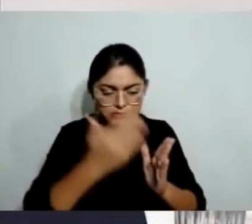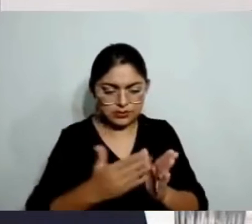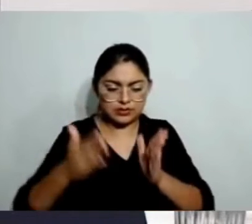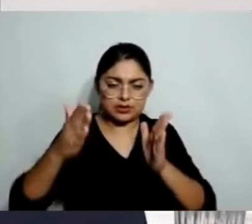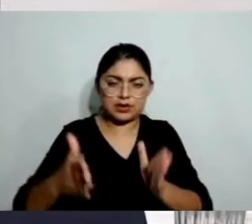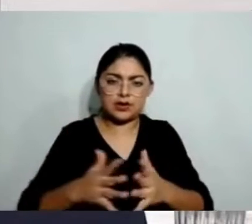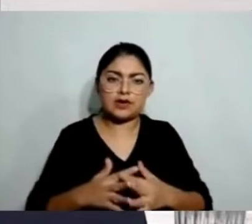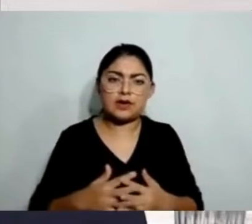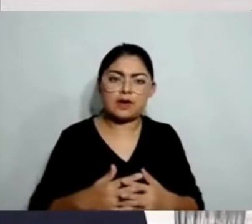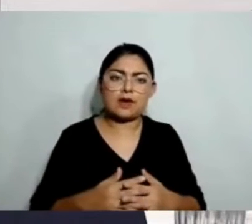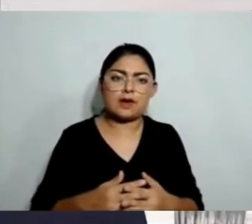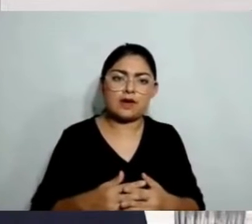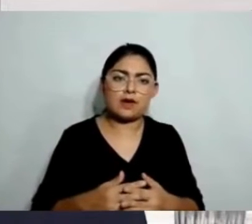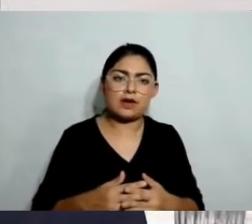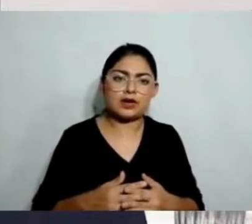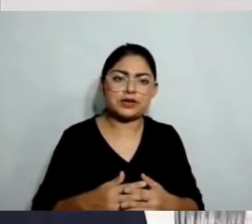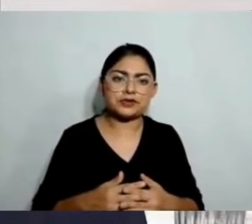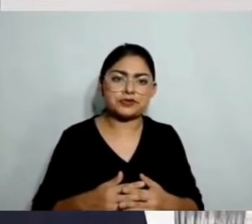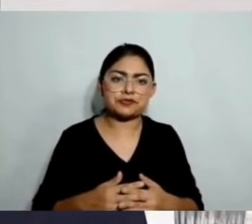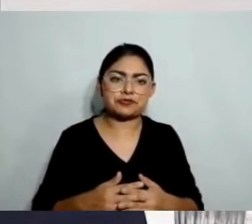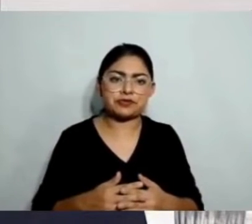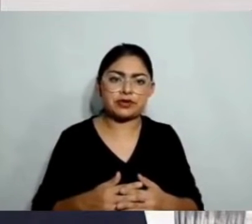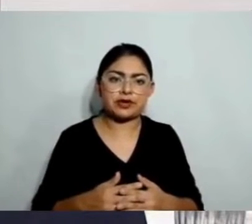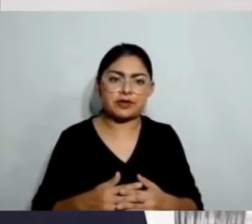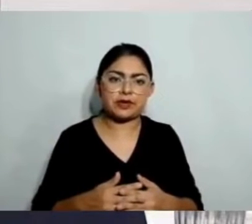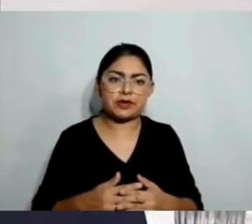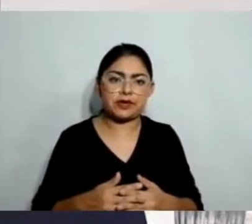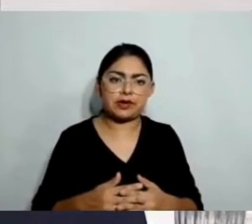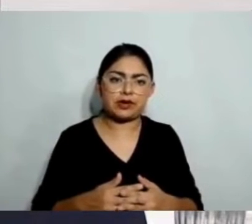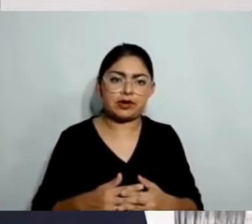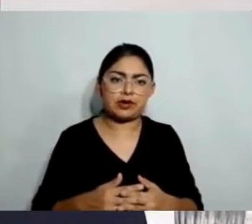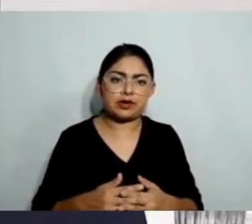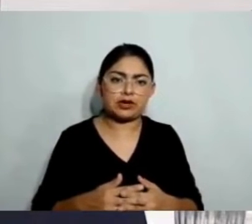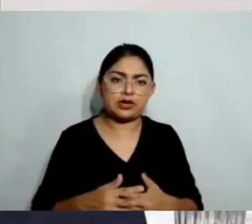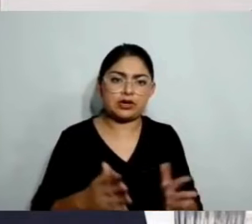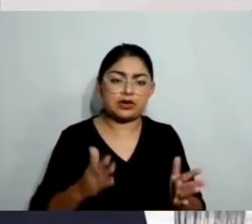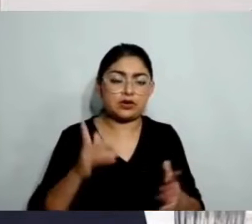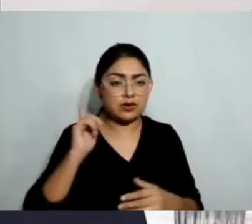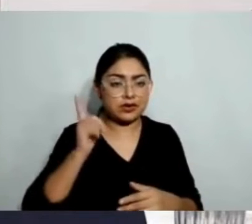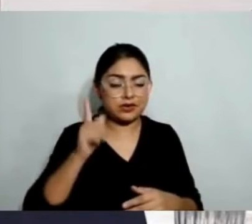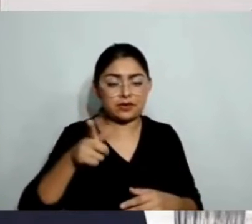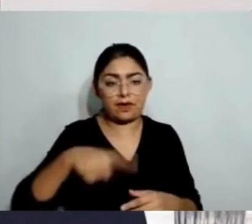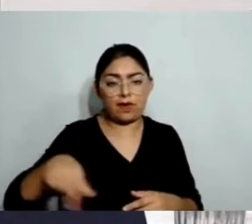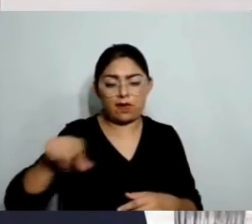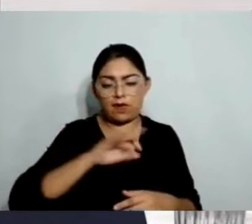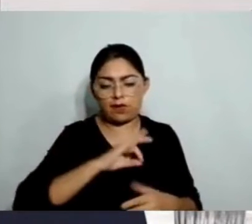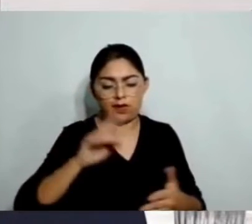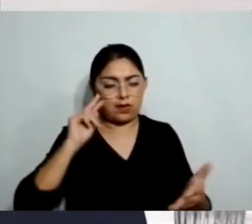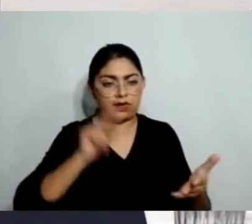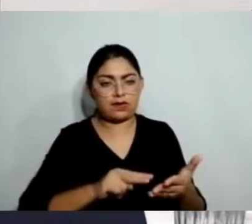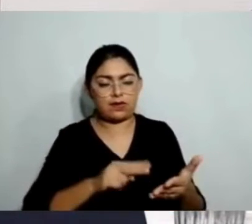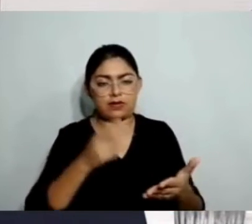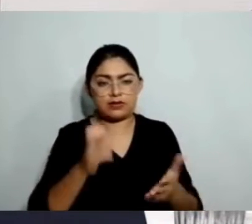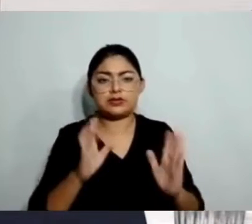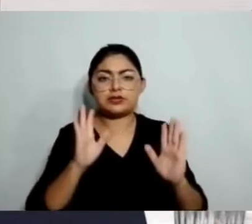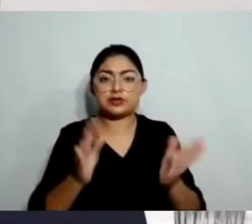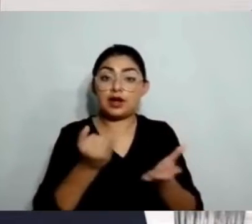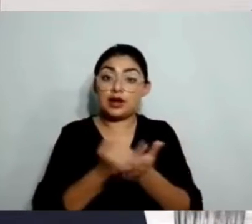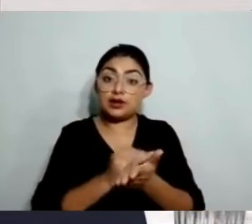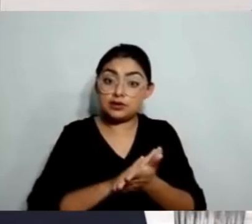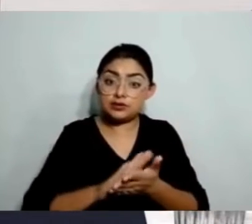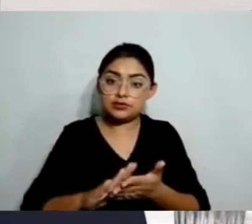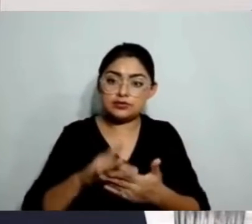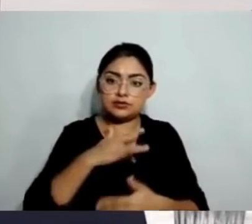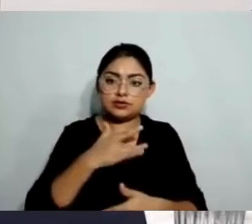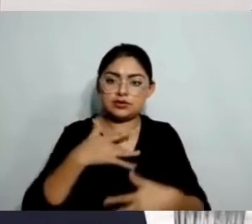y espero que lo puedan consultar está disponible a mí me da mucho gusto verlo ya eh impreso que aparte creo que quedó bonito los